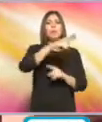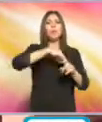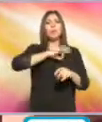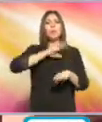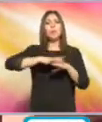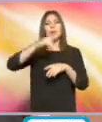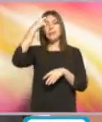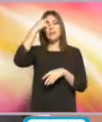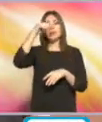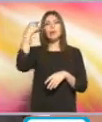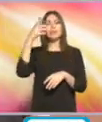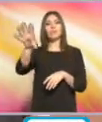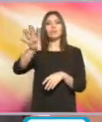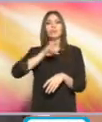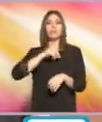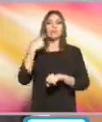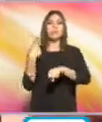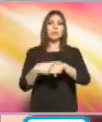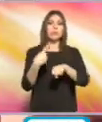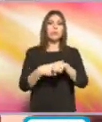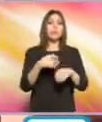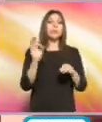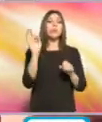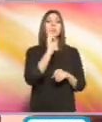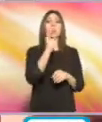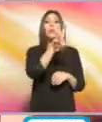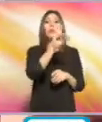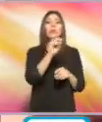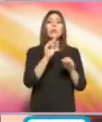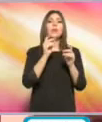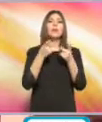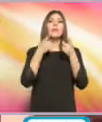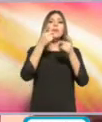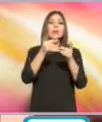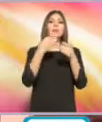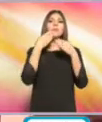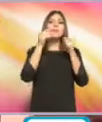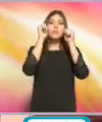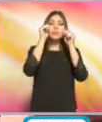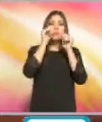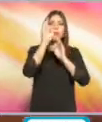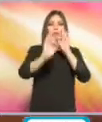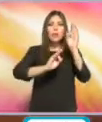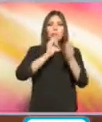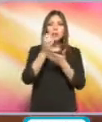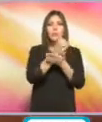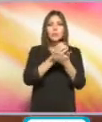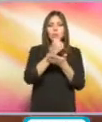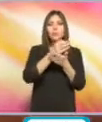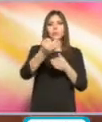son hiperreactivos. Ok. El paciente hiperreactivo, si no es tratado a través de la consulta con un